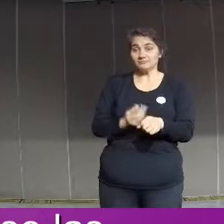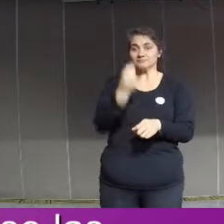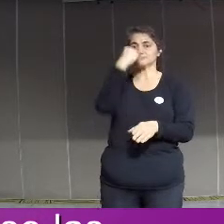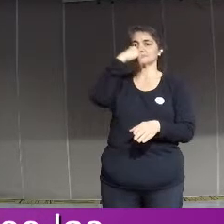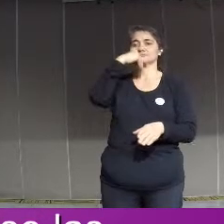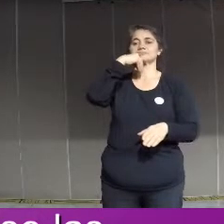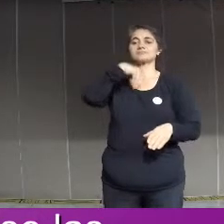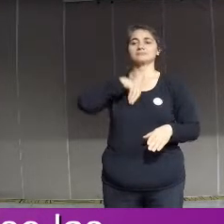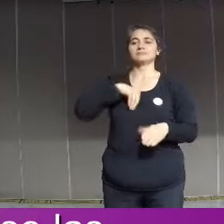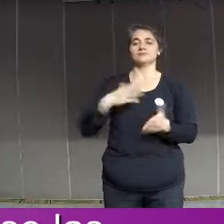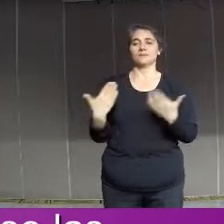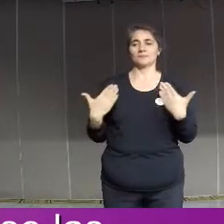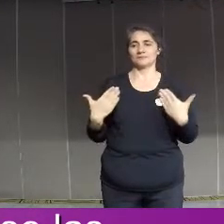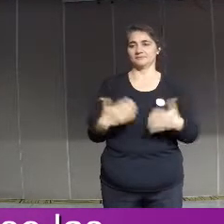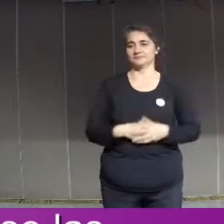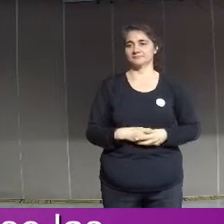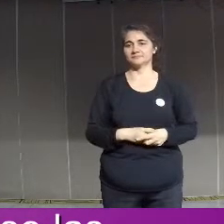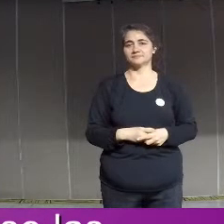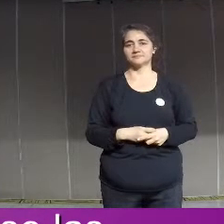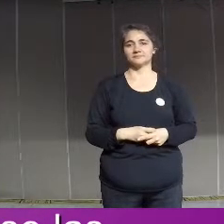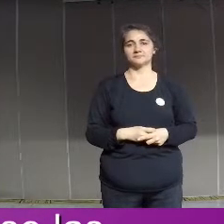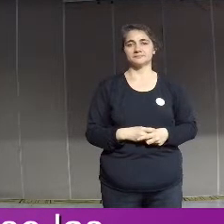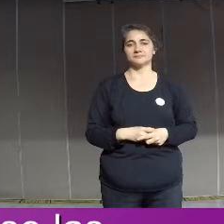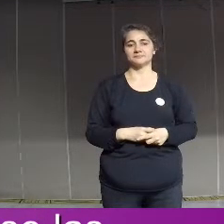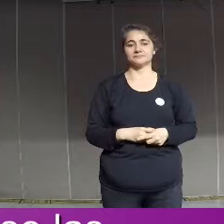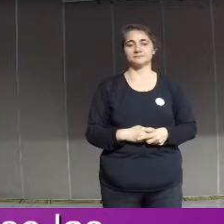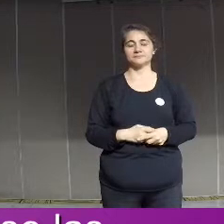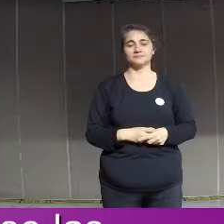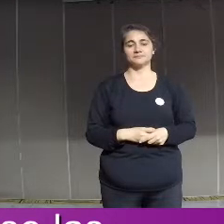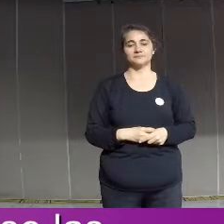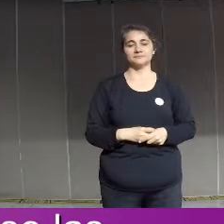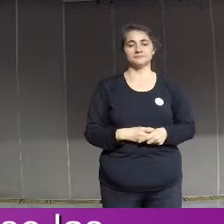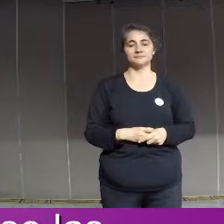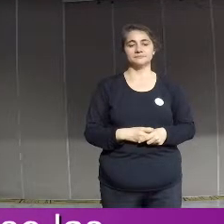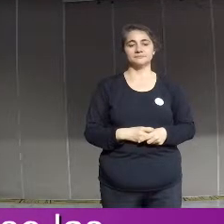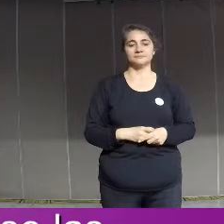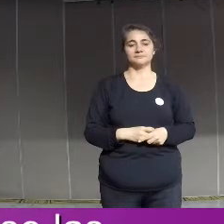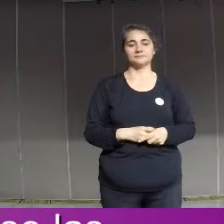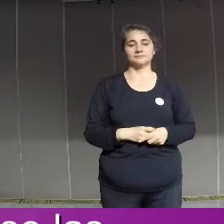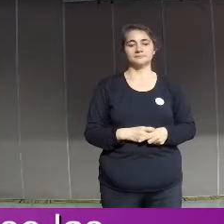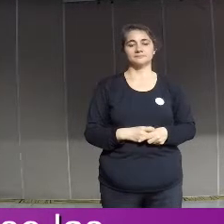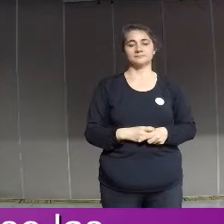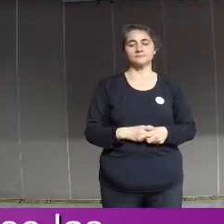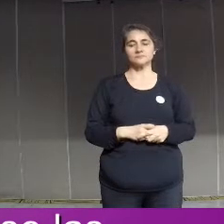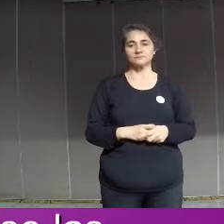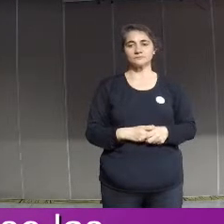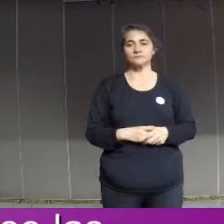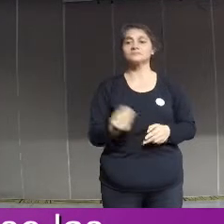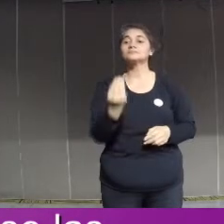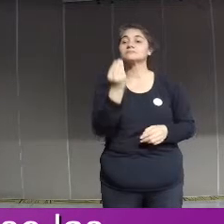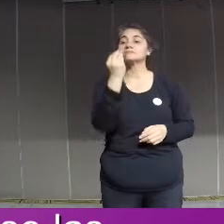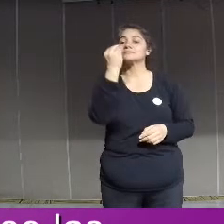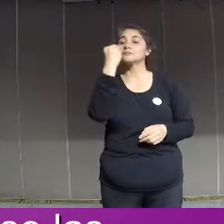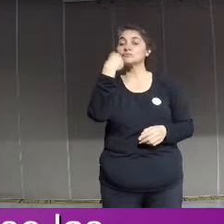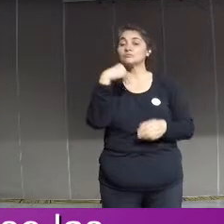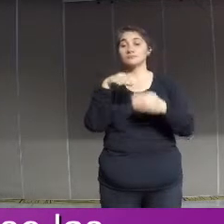el que se mueva todo esto. Paso, Vero. Dale. Bueno, ¿qué vemos acá? Cuando la